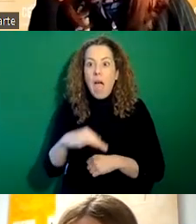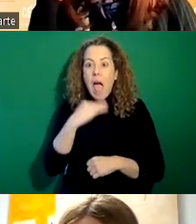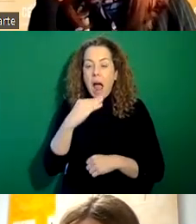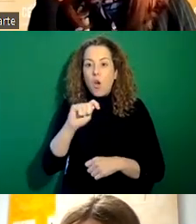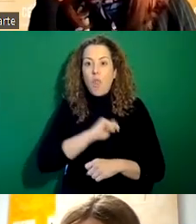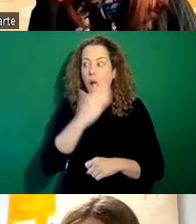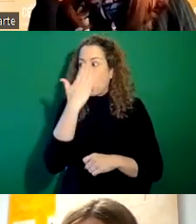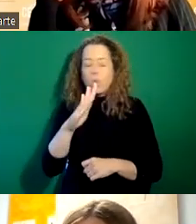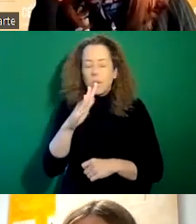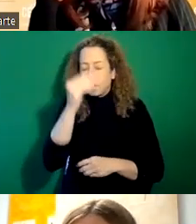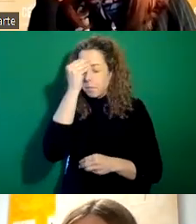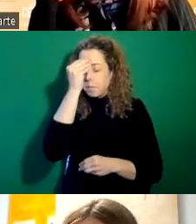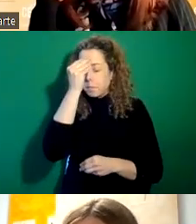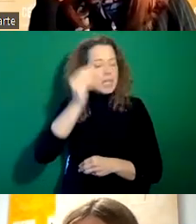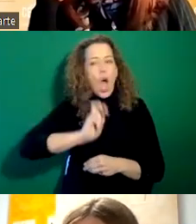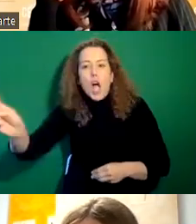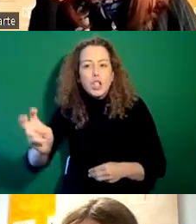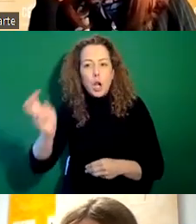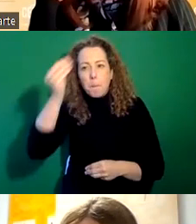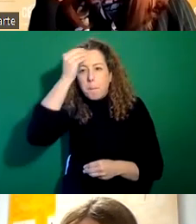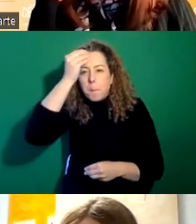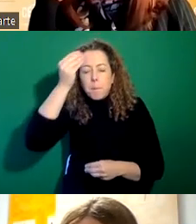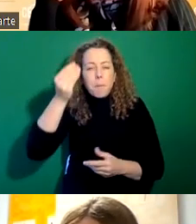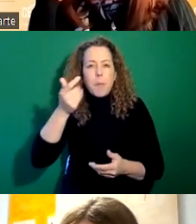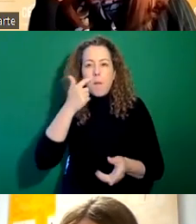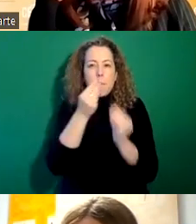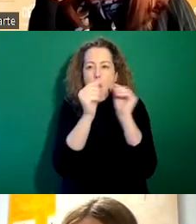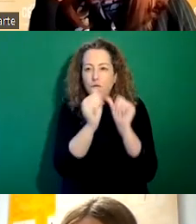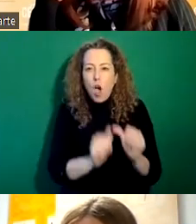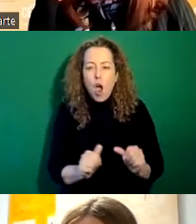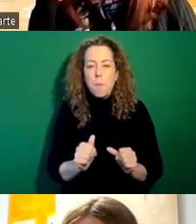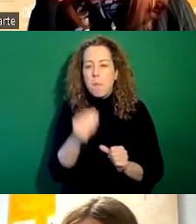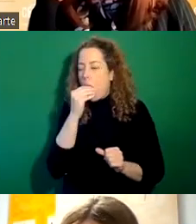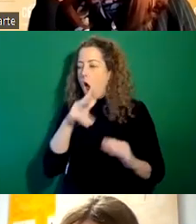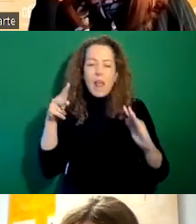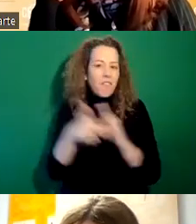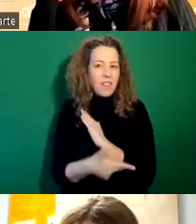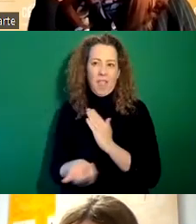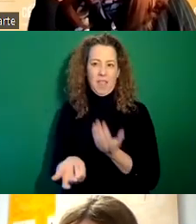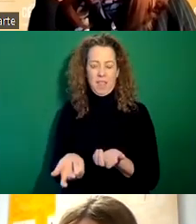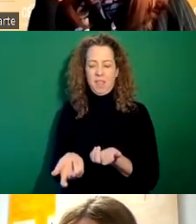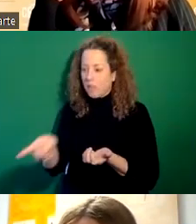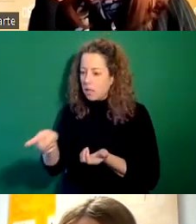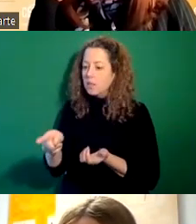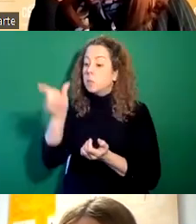conducta, reinventarse y ver la mejor manera, teniendo en cuenta siempre al residente,